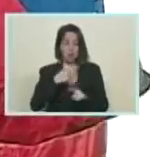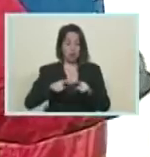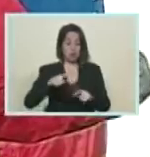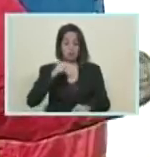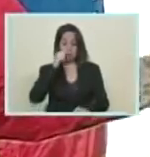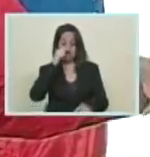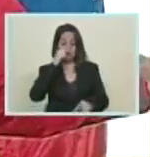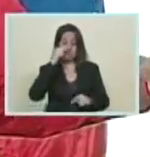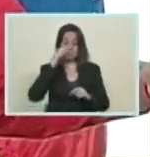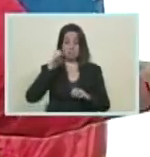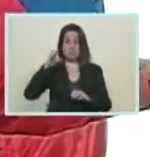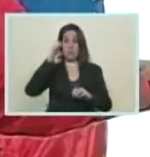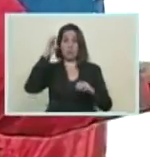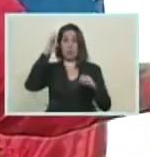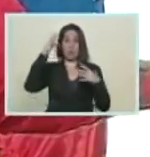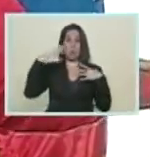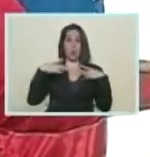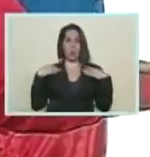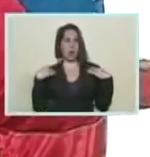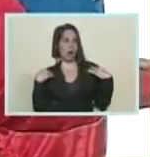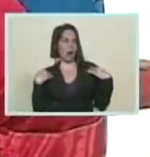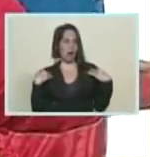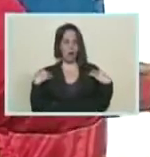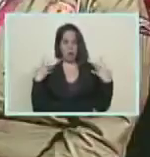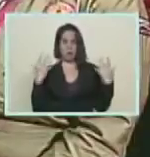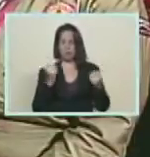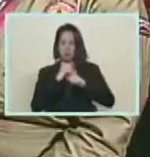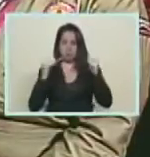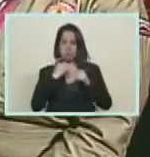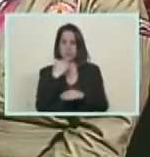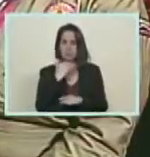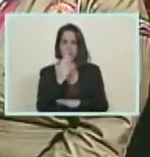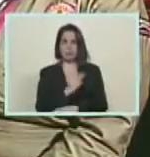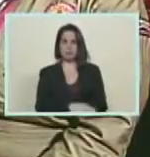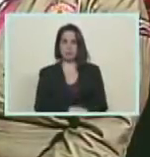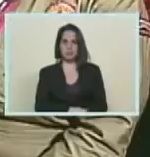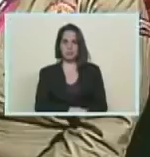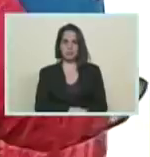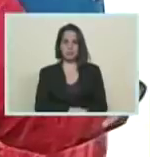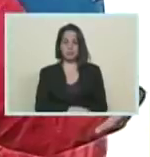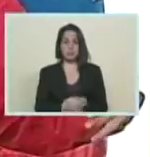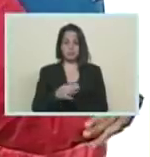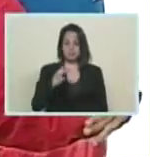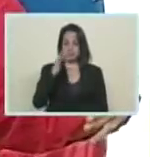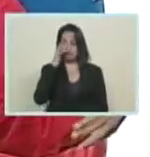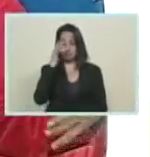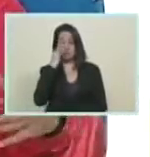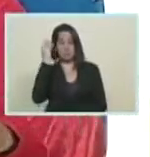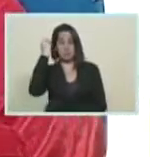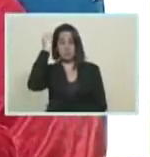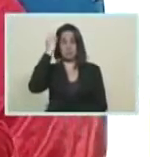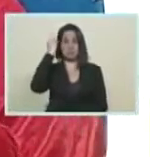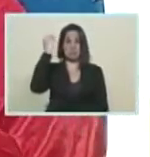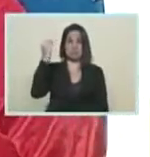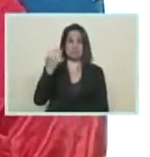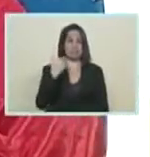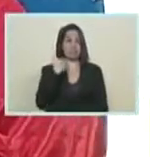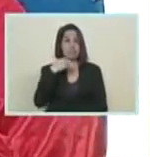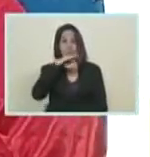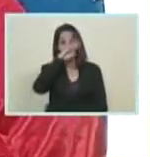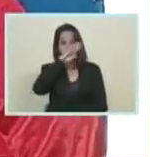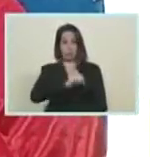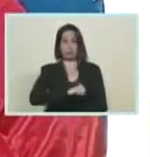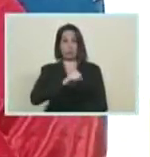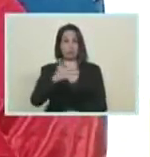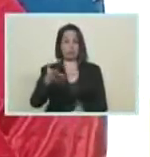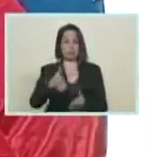egos gigantescos que se inflan tanto que uno sabe cuándo van a explotar. A veces hay unas vanidades por allí que se creen los salvadores del mundo.